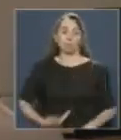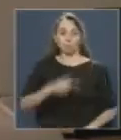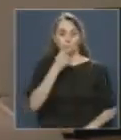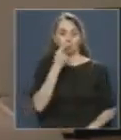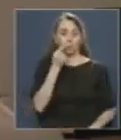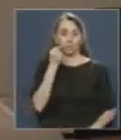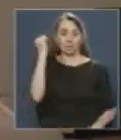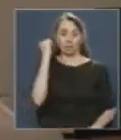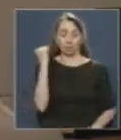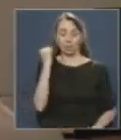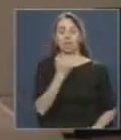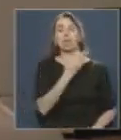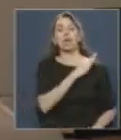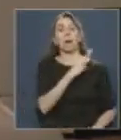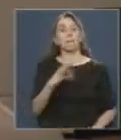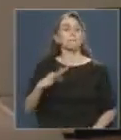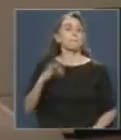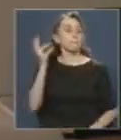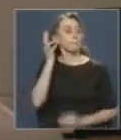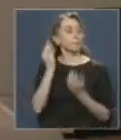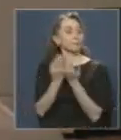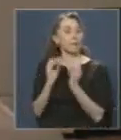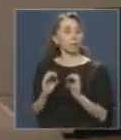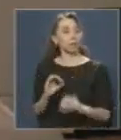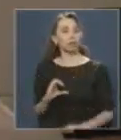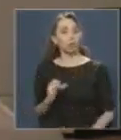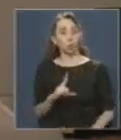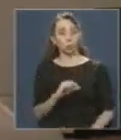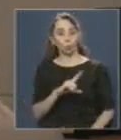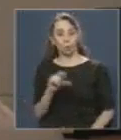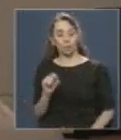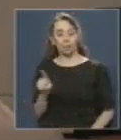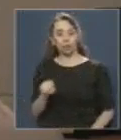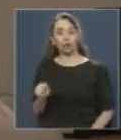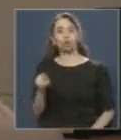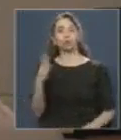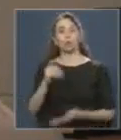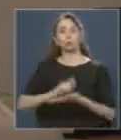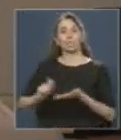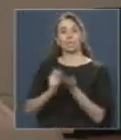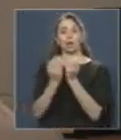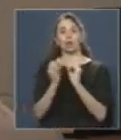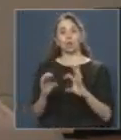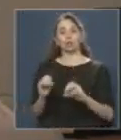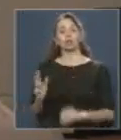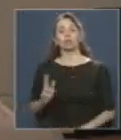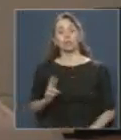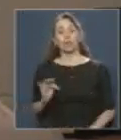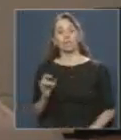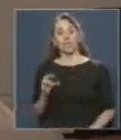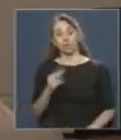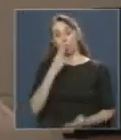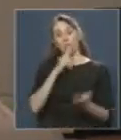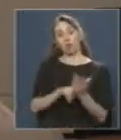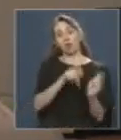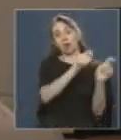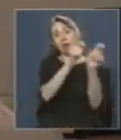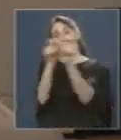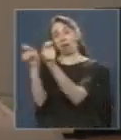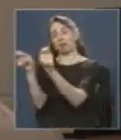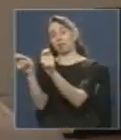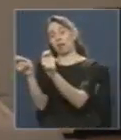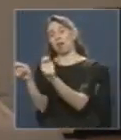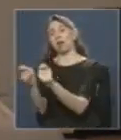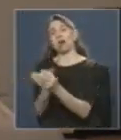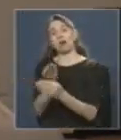Piñera, a la ministra de Educación, Marcela Cubillos, y nuevamente al subsecretario de Educación, Raúl Figueroa, para pedirle sus máximos